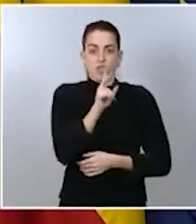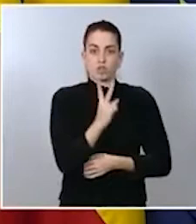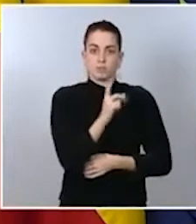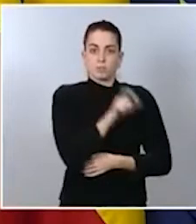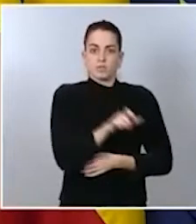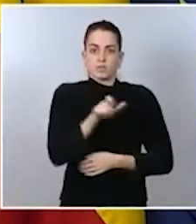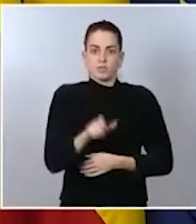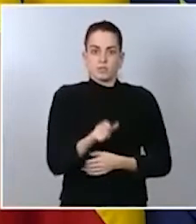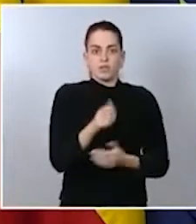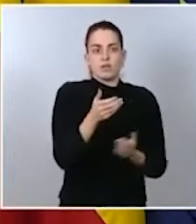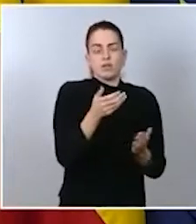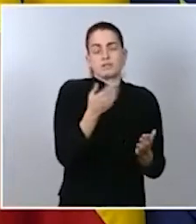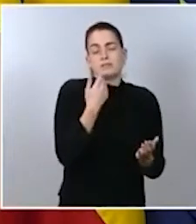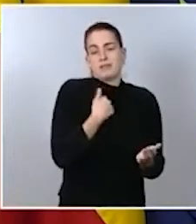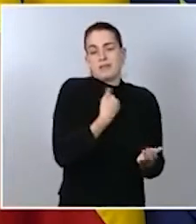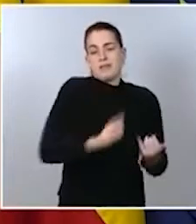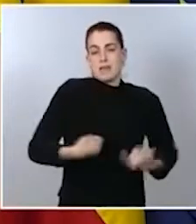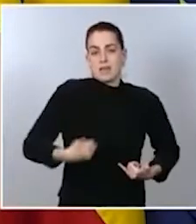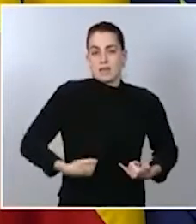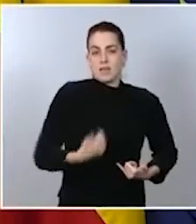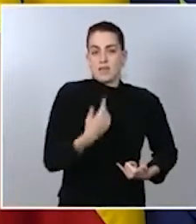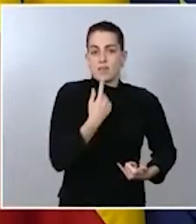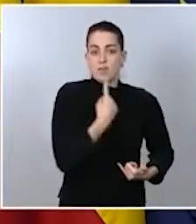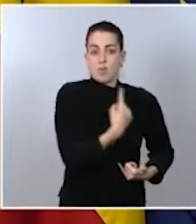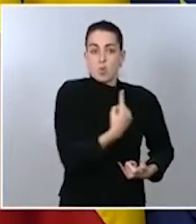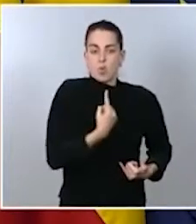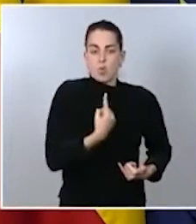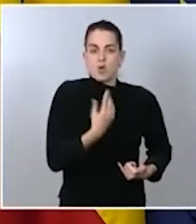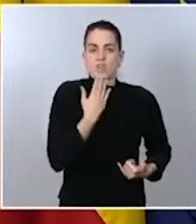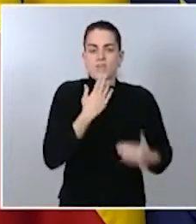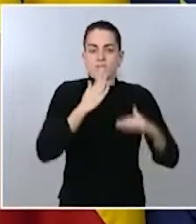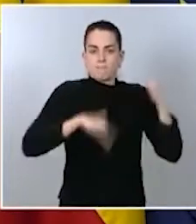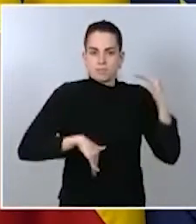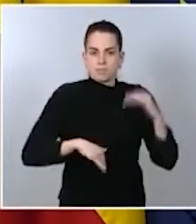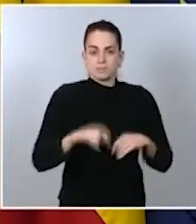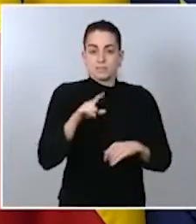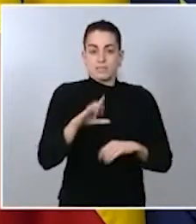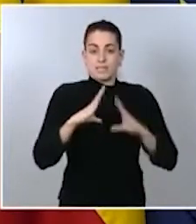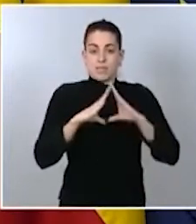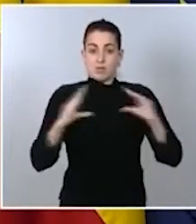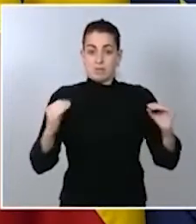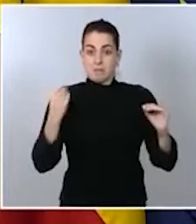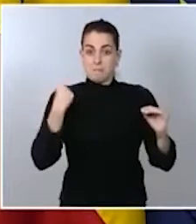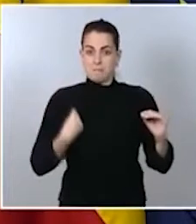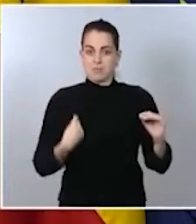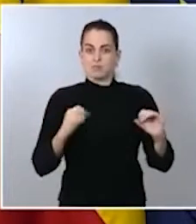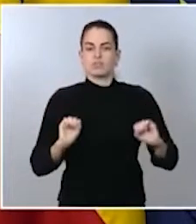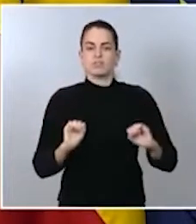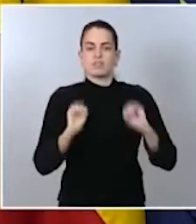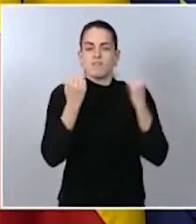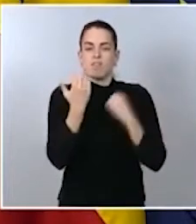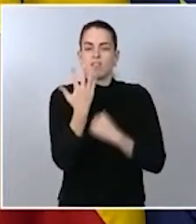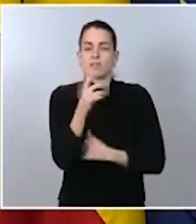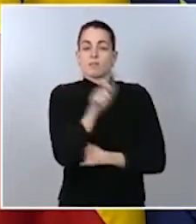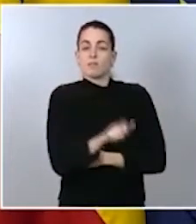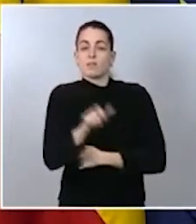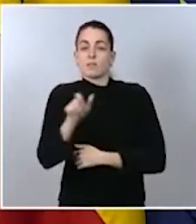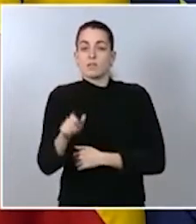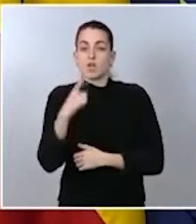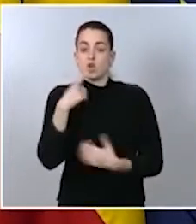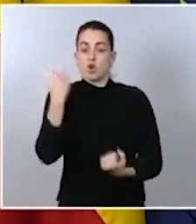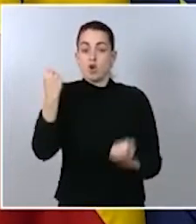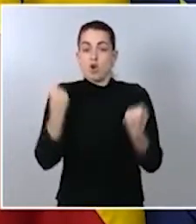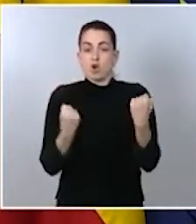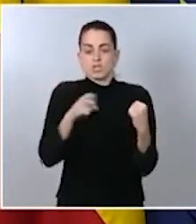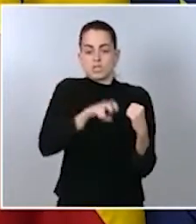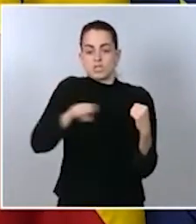edad en esa misma comunidad autónoma' se llevó a cabo el rescate de cinco personas que iban en coche arrastradas por